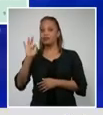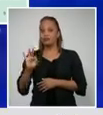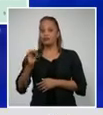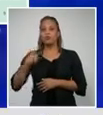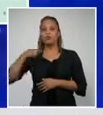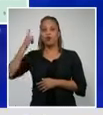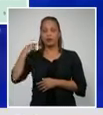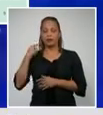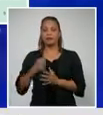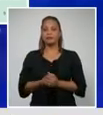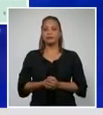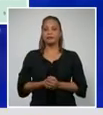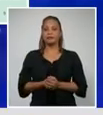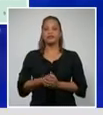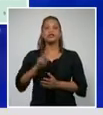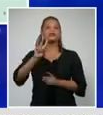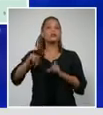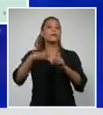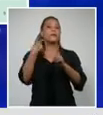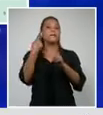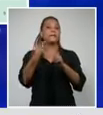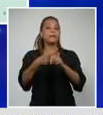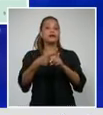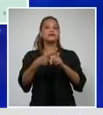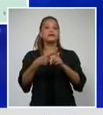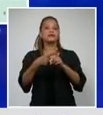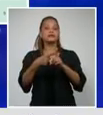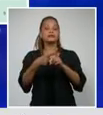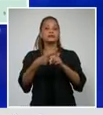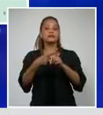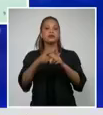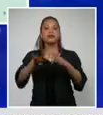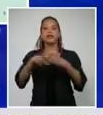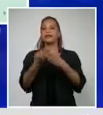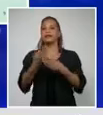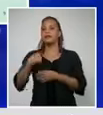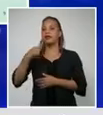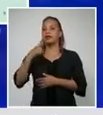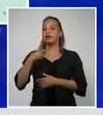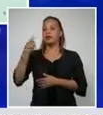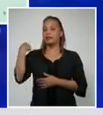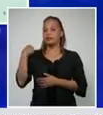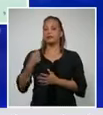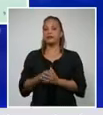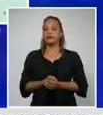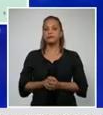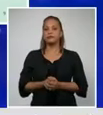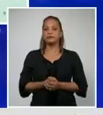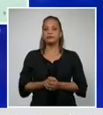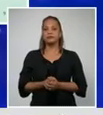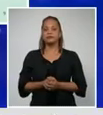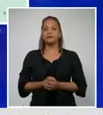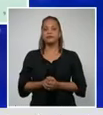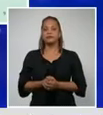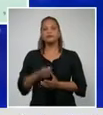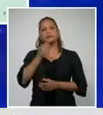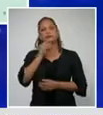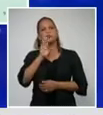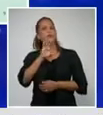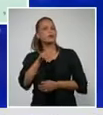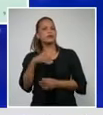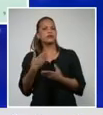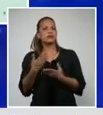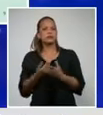ayer, 2 más que el día anterior. Podemos decir